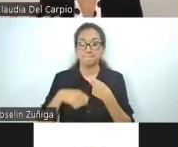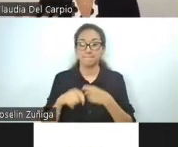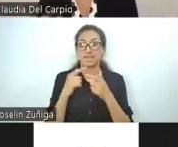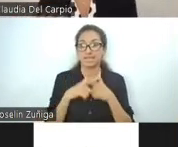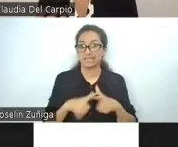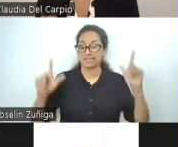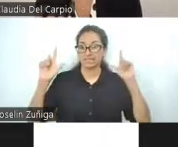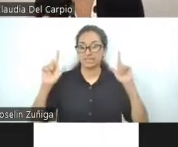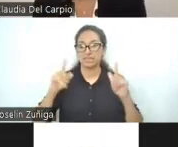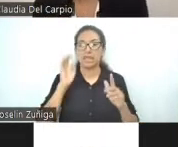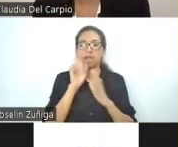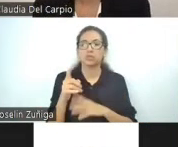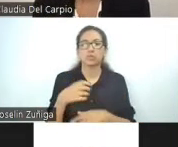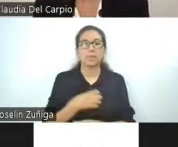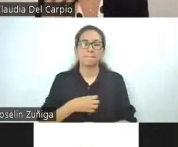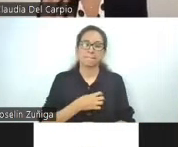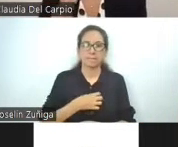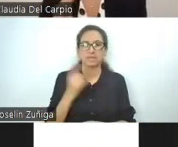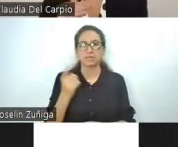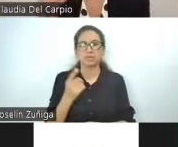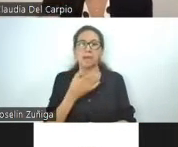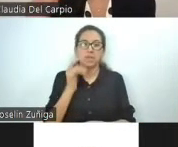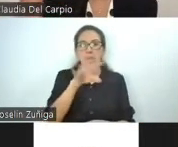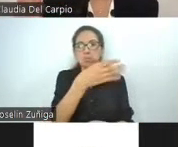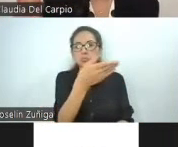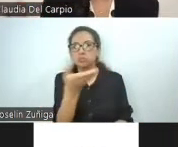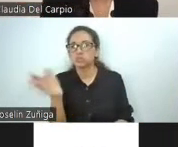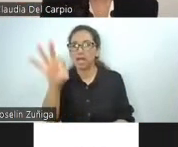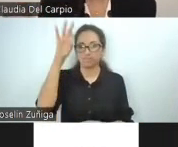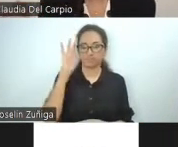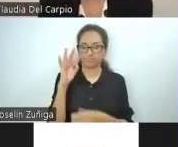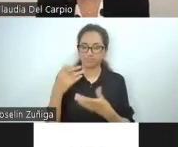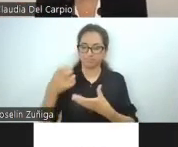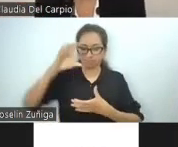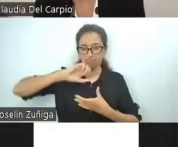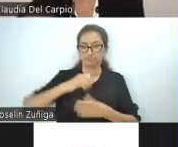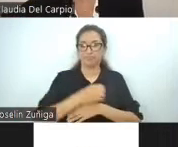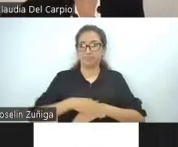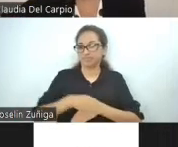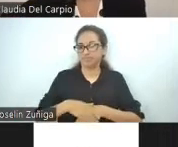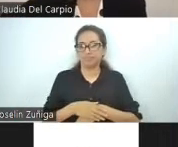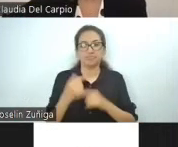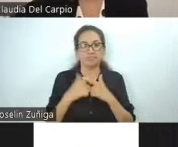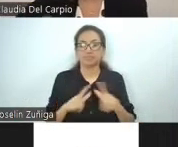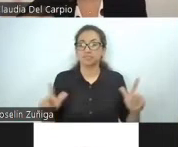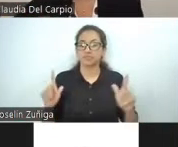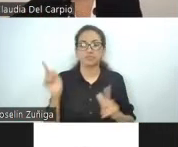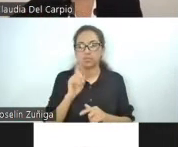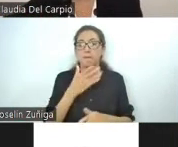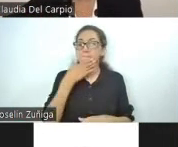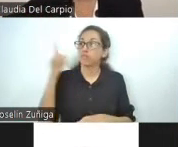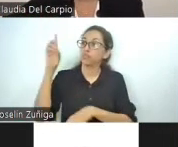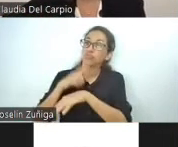hablando de que si tienes una molestia, lo ideal es que cualquier producto o medicamento que te aplique sea indicado por tu médico,